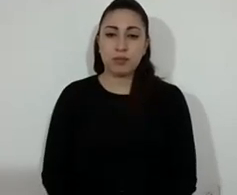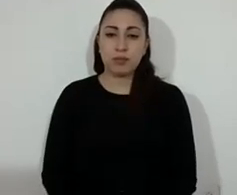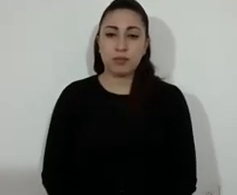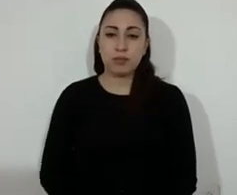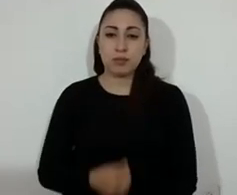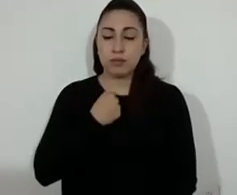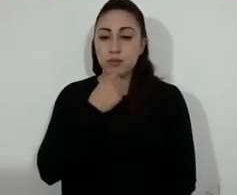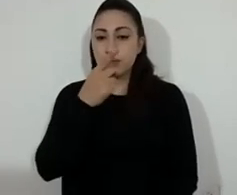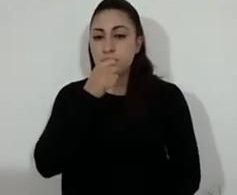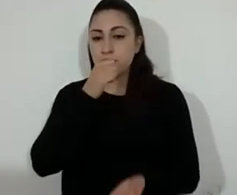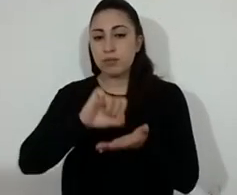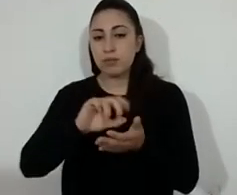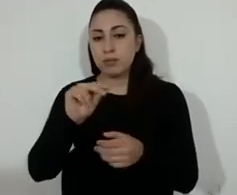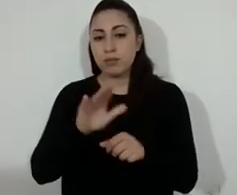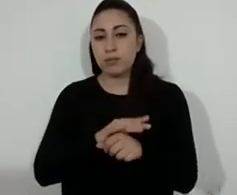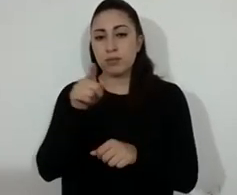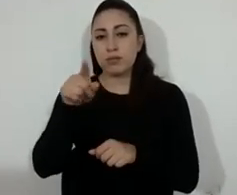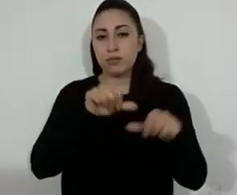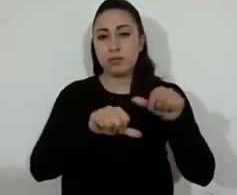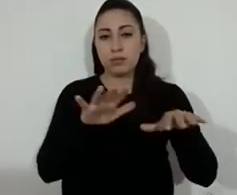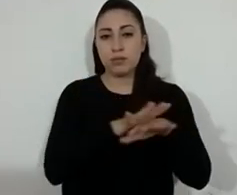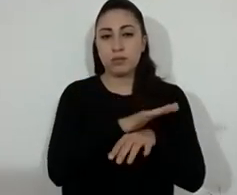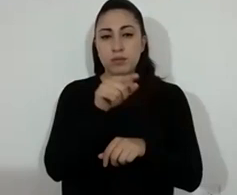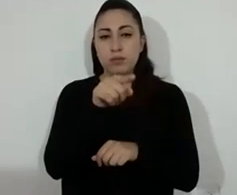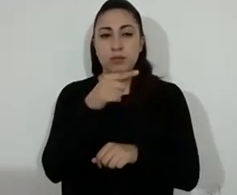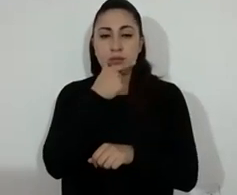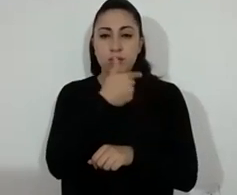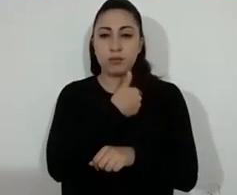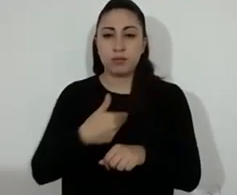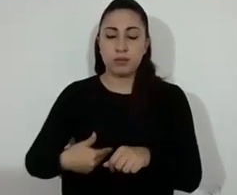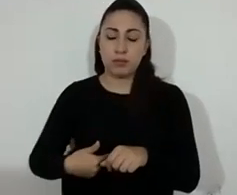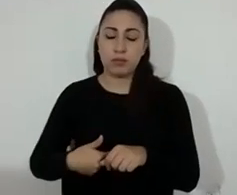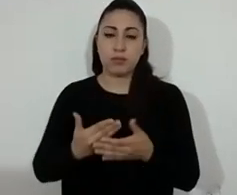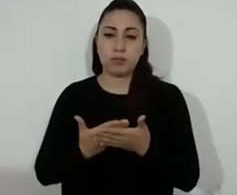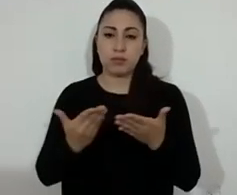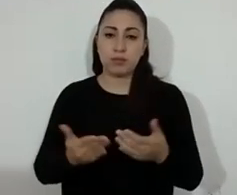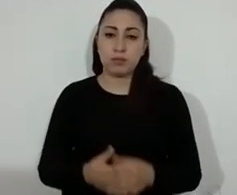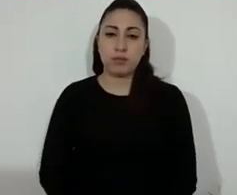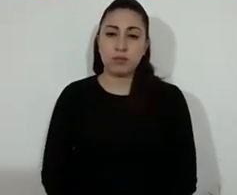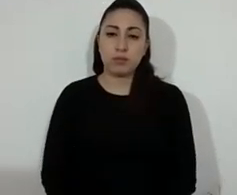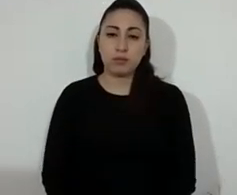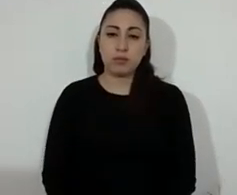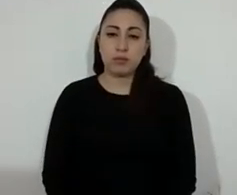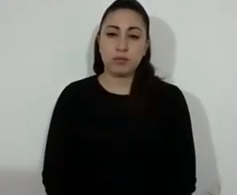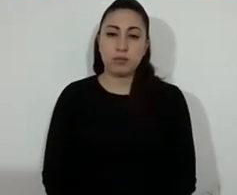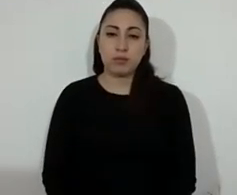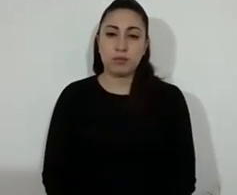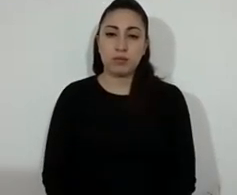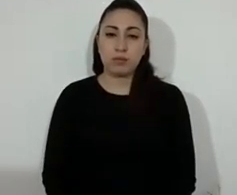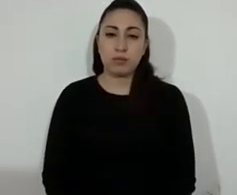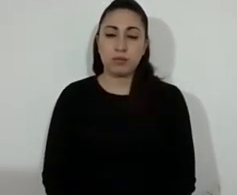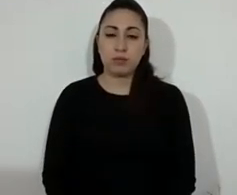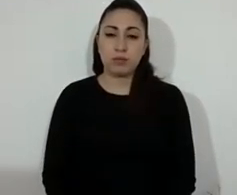porque usted está asumiendo las funciones de presidenta, por lo que estoy viendo. En primer lugar,